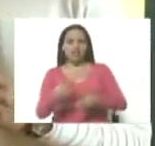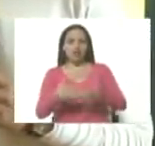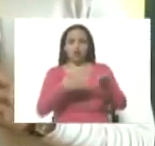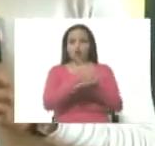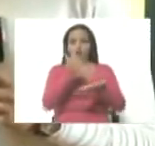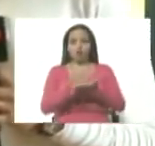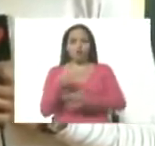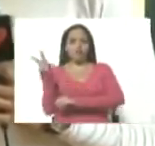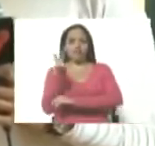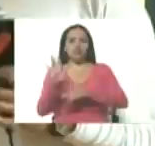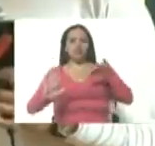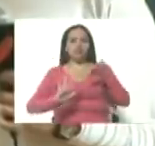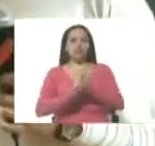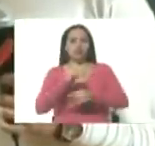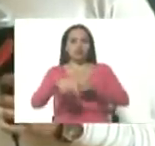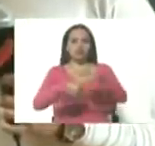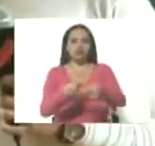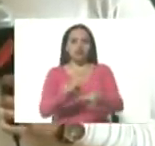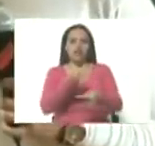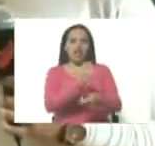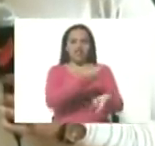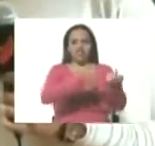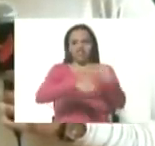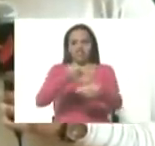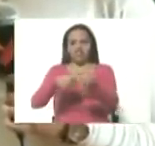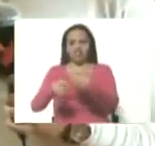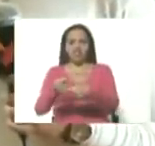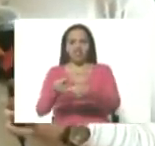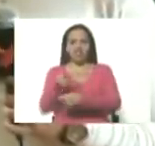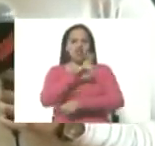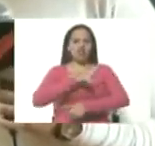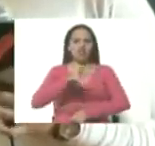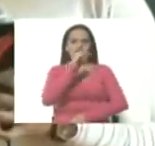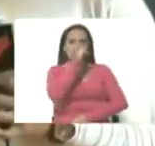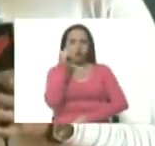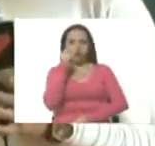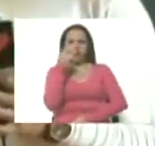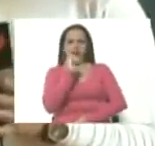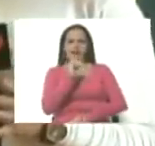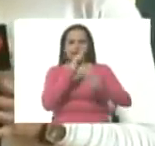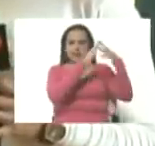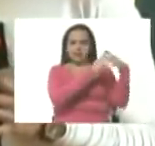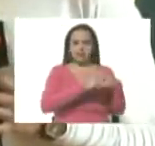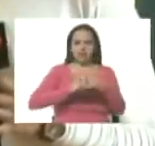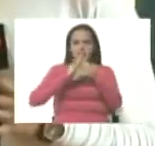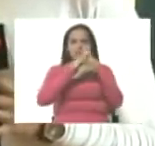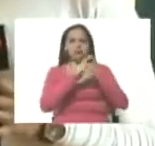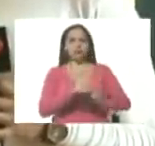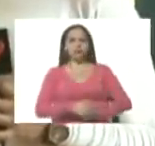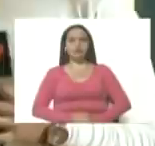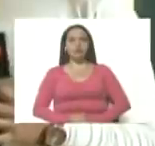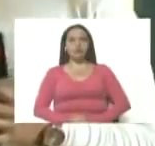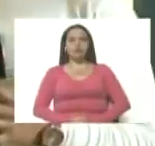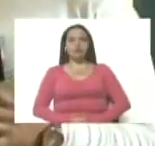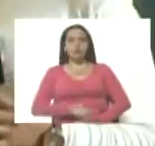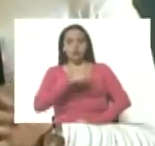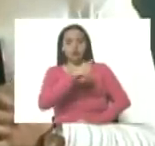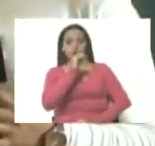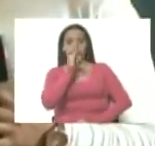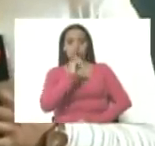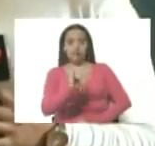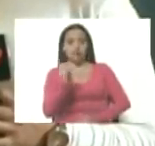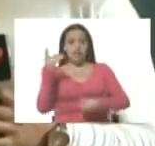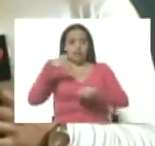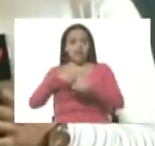Venezuela sobre la situación de tráfico y consumo de drogas que impera en la nación norteamericana. Esta información, estos